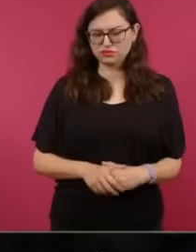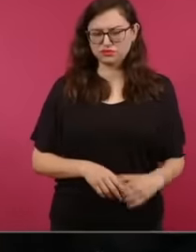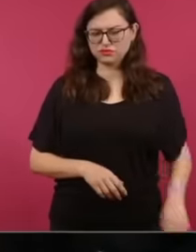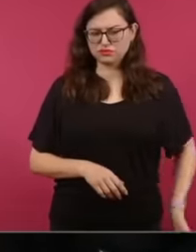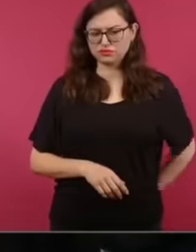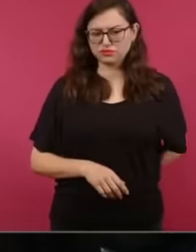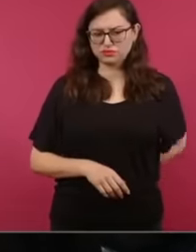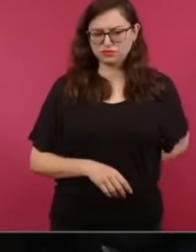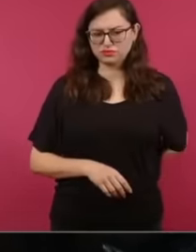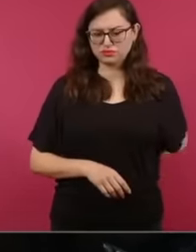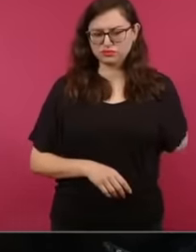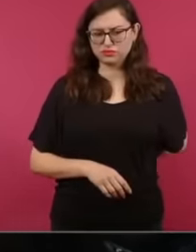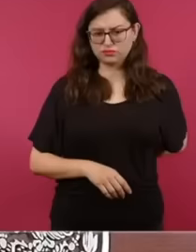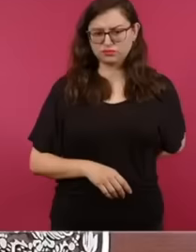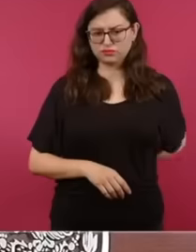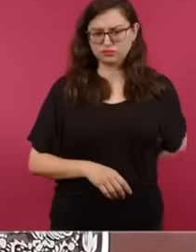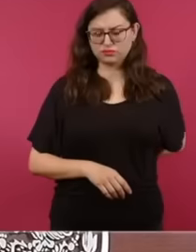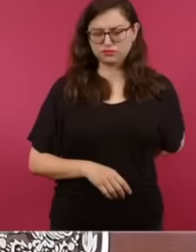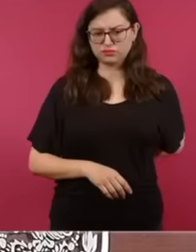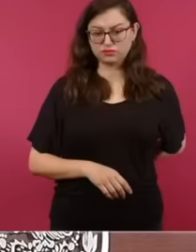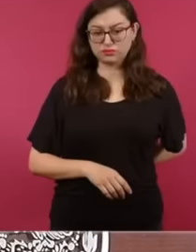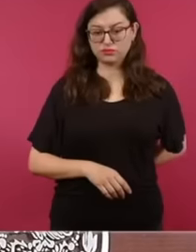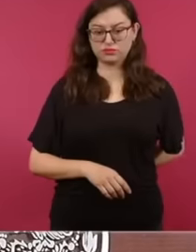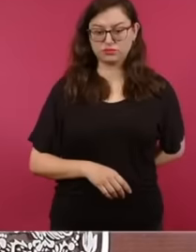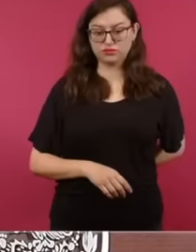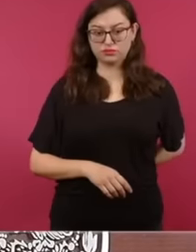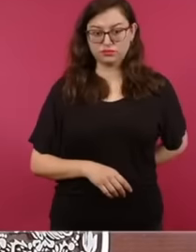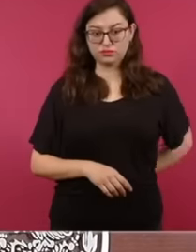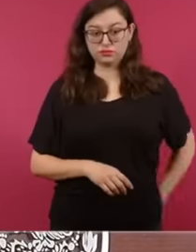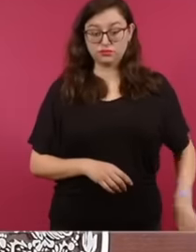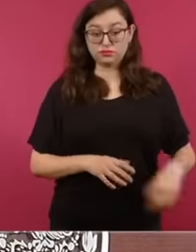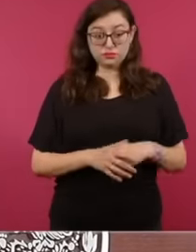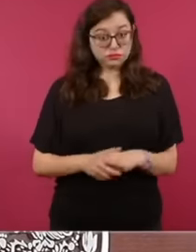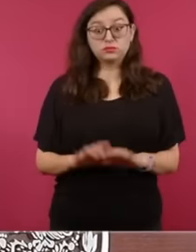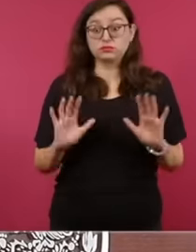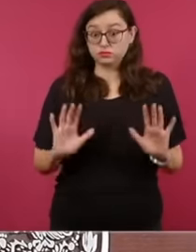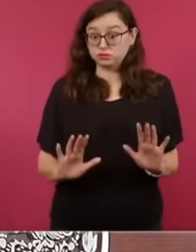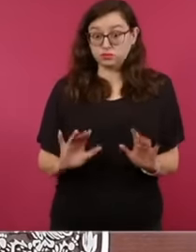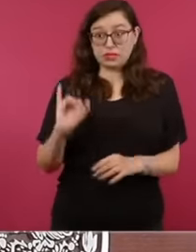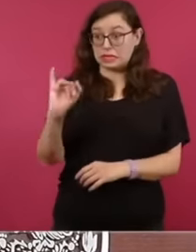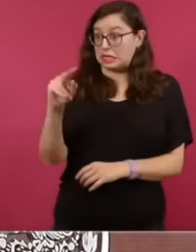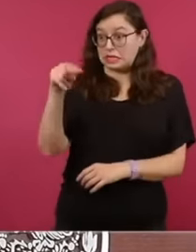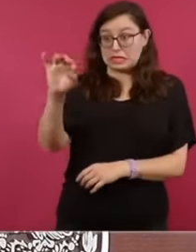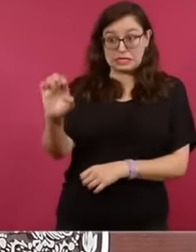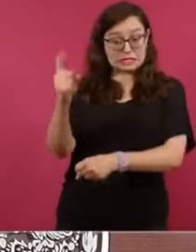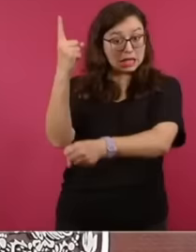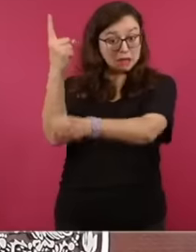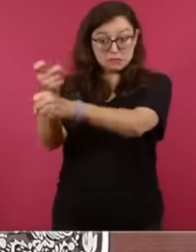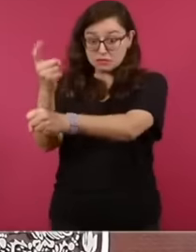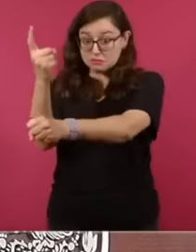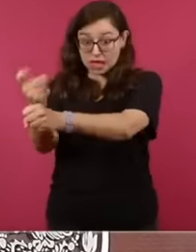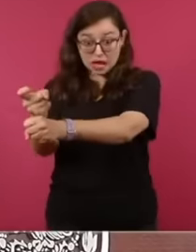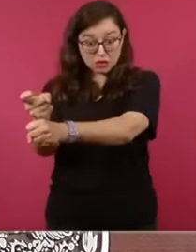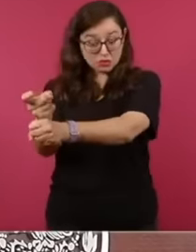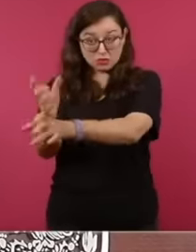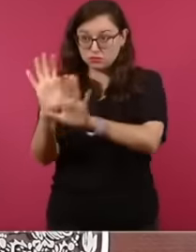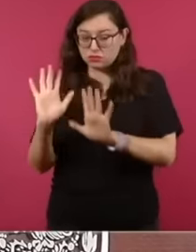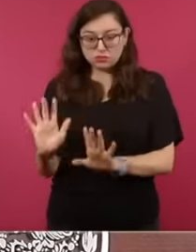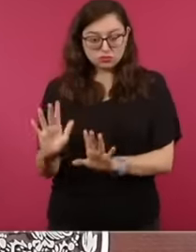Después de que el INE informe, ¿usted se pronunciará sobre los resultados? Sí, yo tengo que esperar a que el INE... ¿Lo